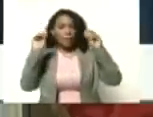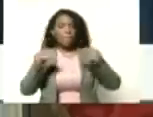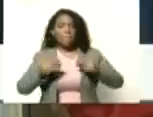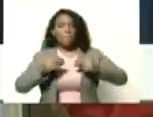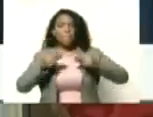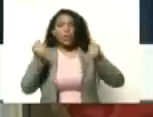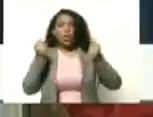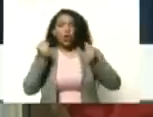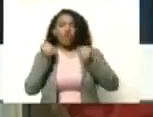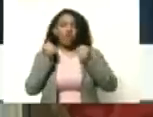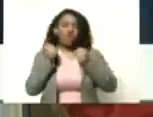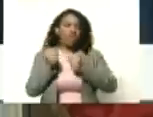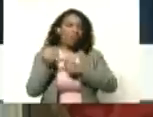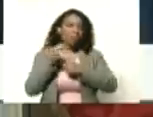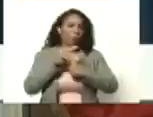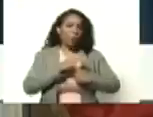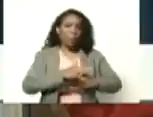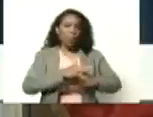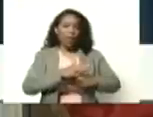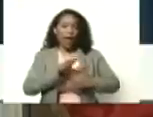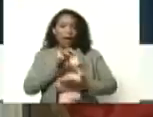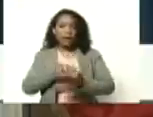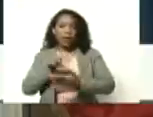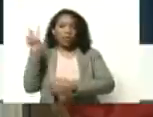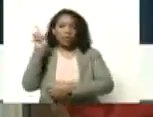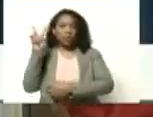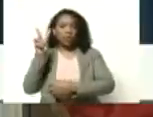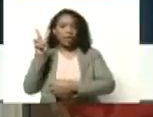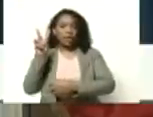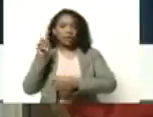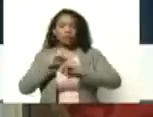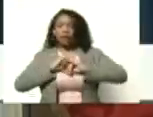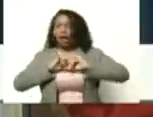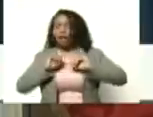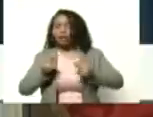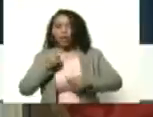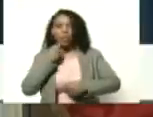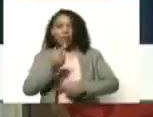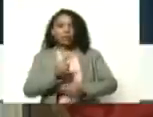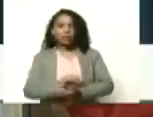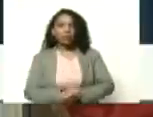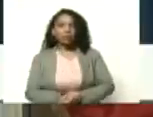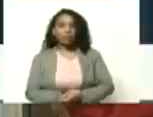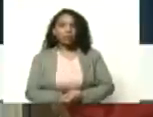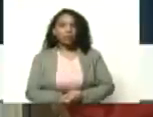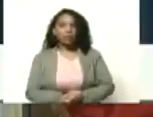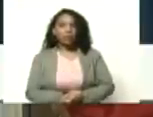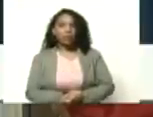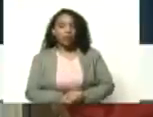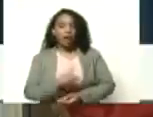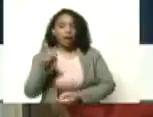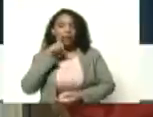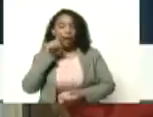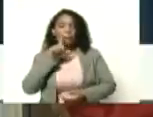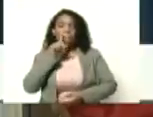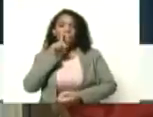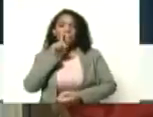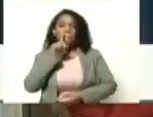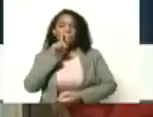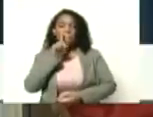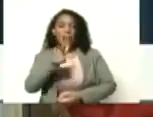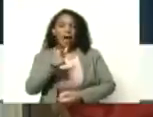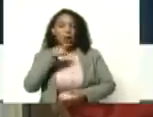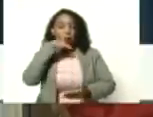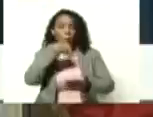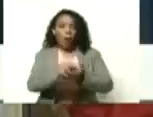forzada atribuible al estado venezolano se cansaron de decirlo ese llamado mal llamado comité de búsqueda